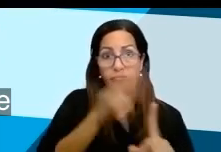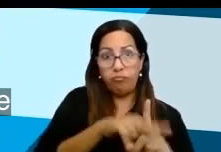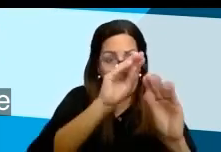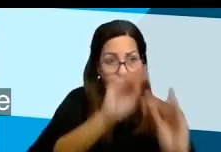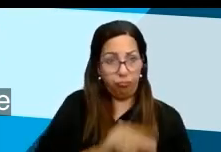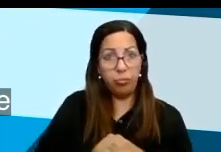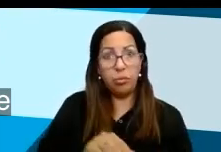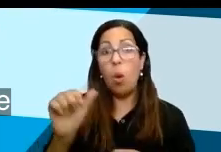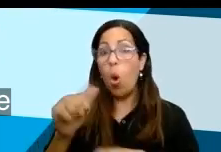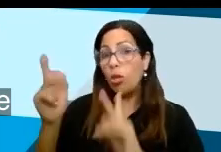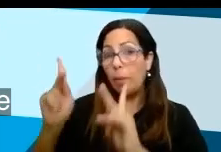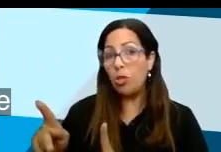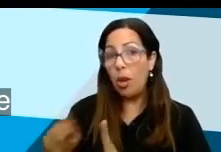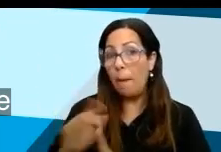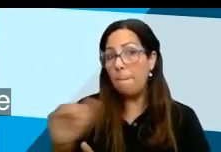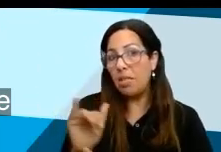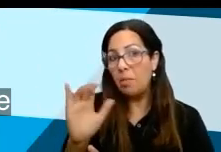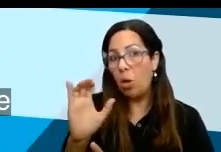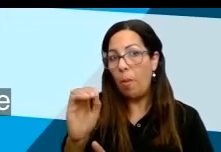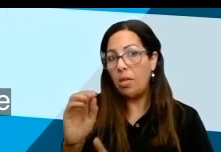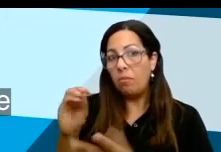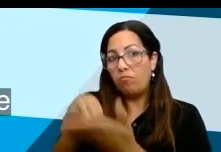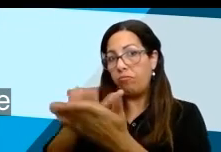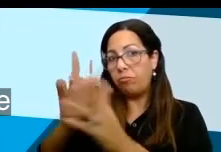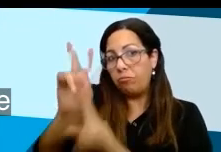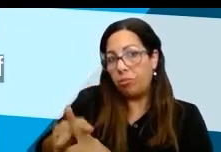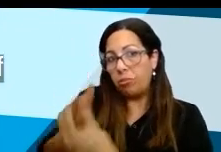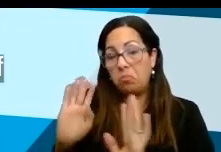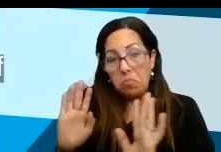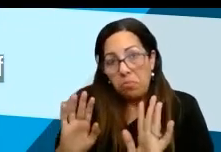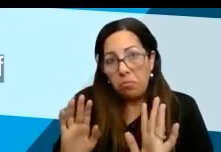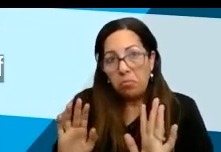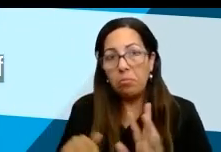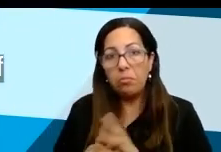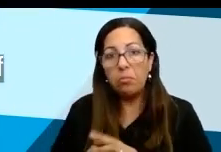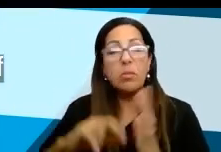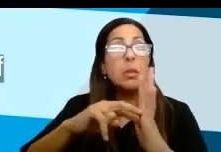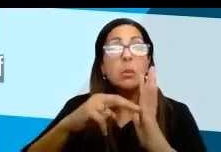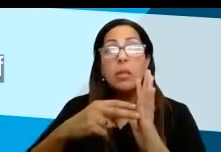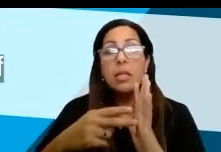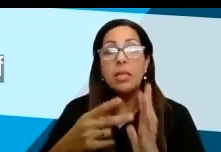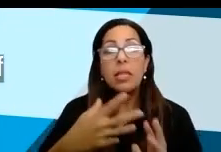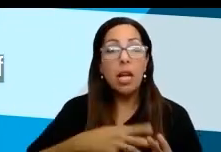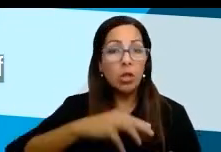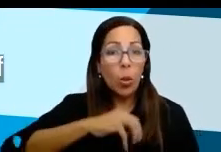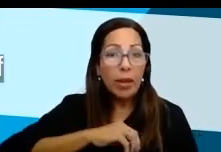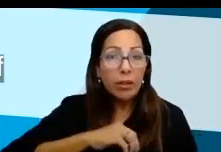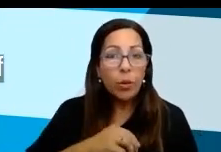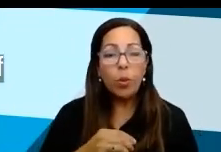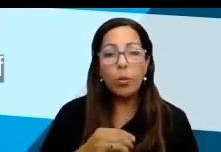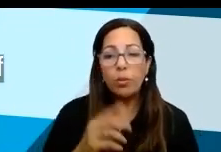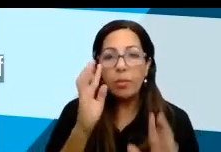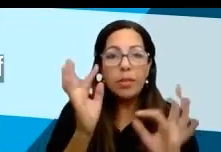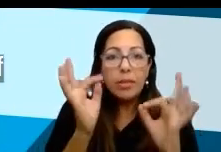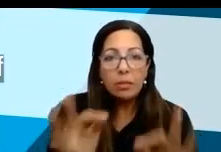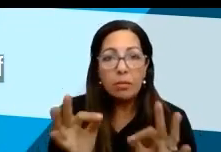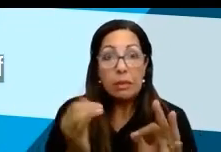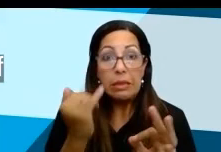registros. Queda en la entidad, en los individuos, ¿verdad?, de definir si necesitan